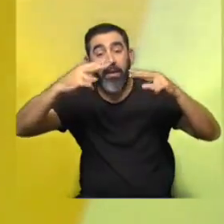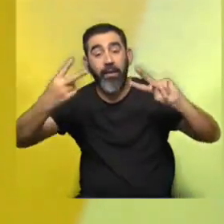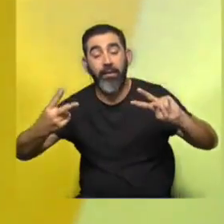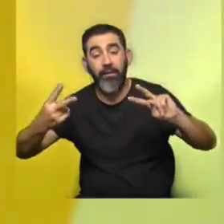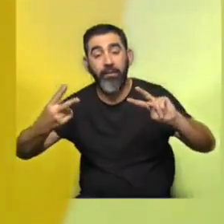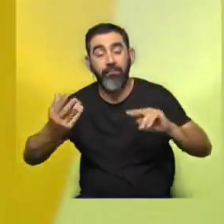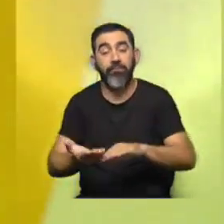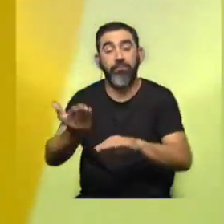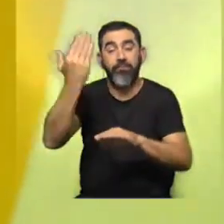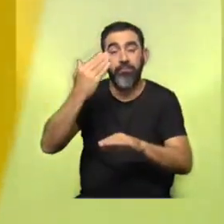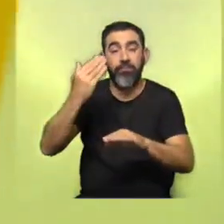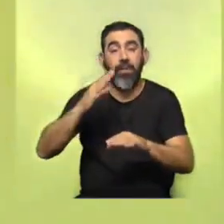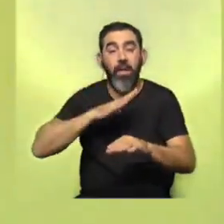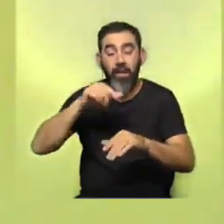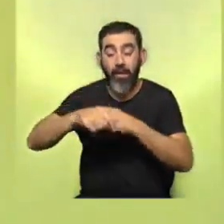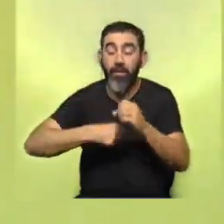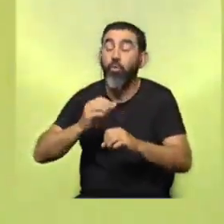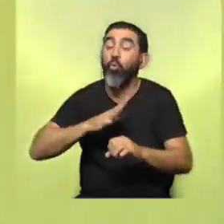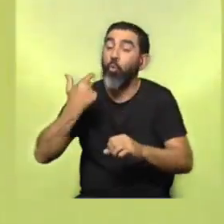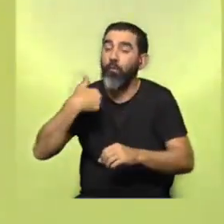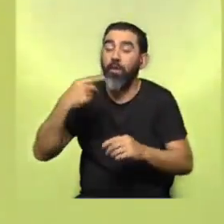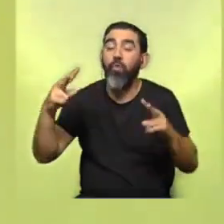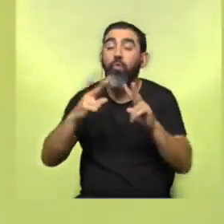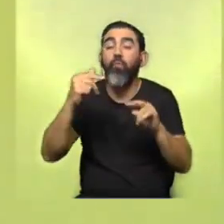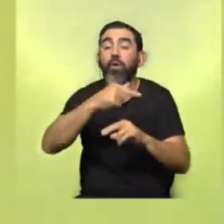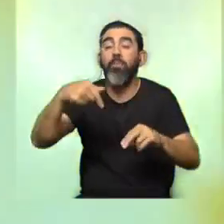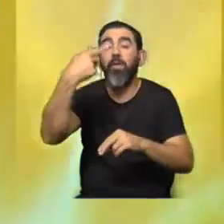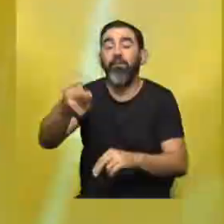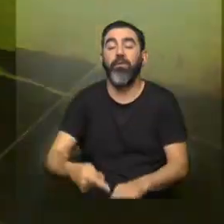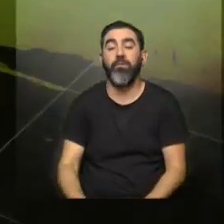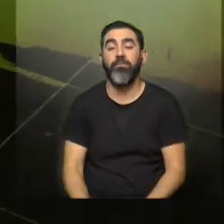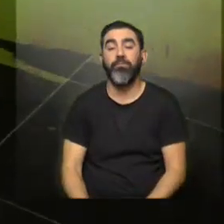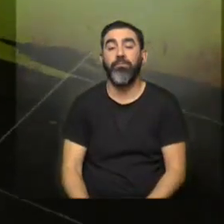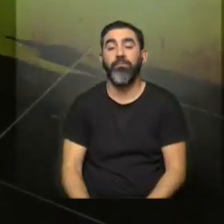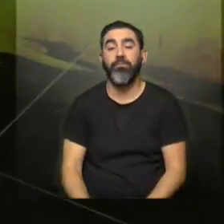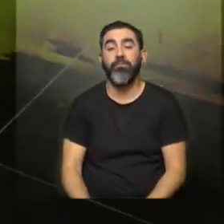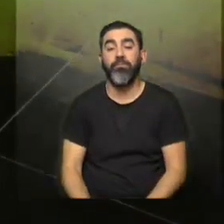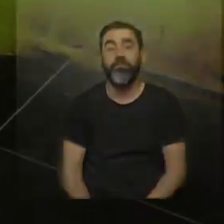interpretación hacia atrás, este año ni la tocamos. Así que nada, nos vemos la semana que viene aquí en TV Ciudad.